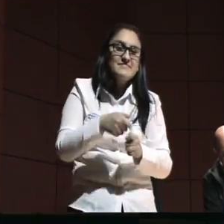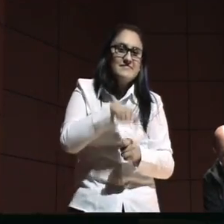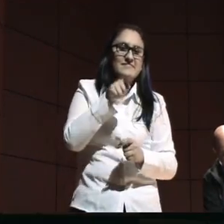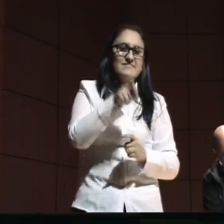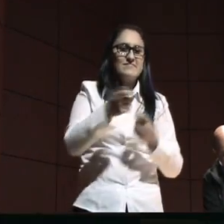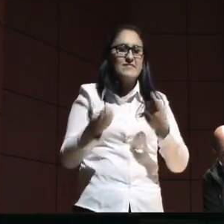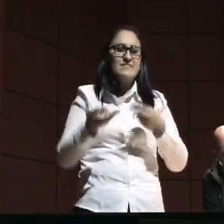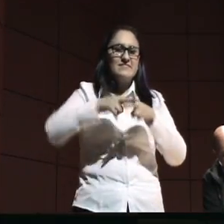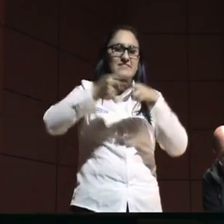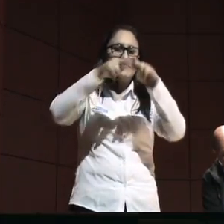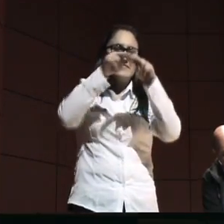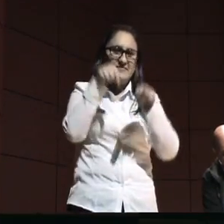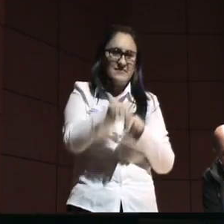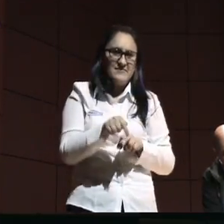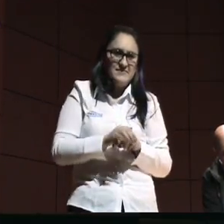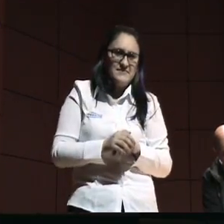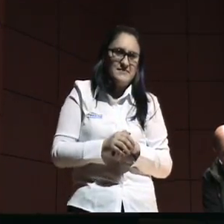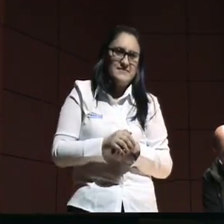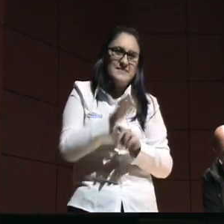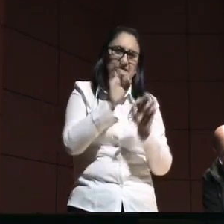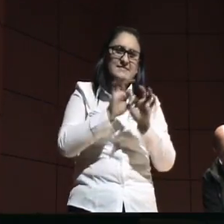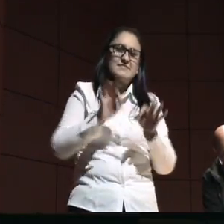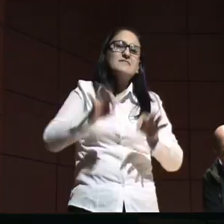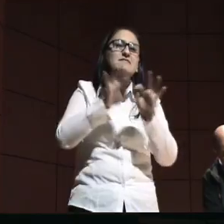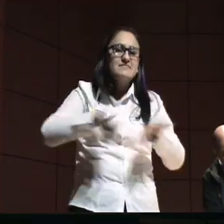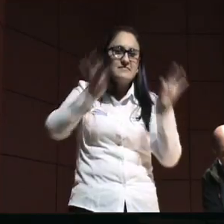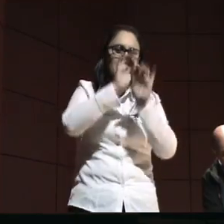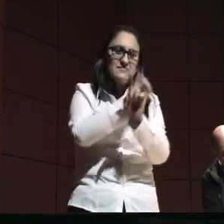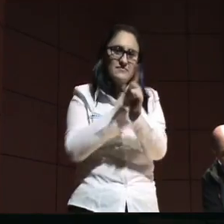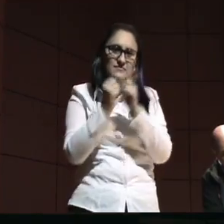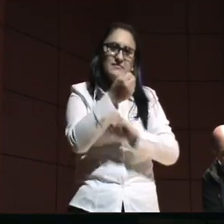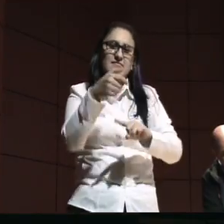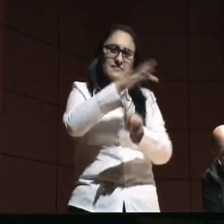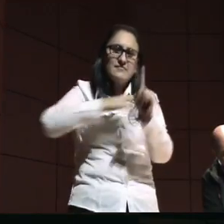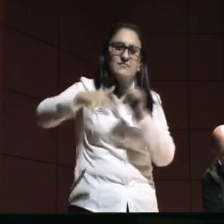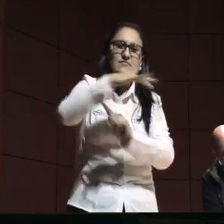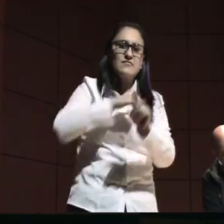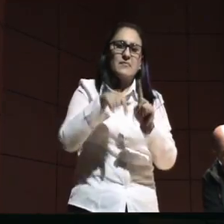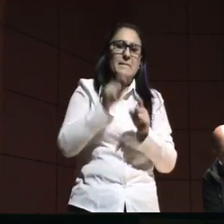engranaje entre lo social y el entorno en el cual se desarrolla.